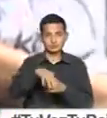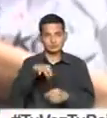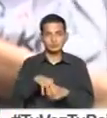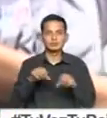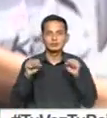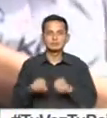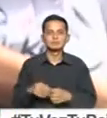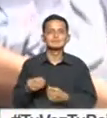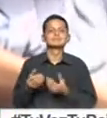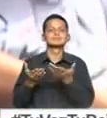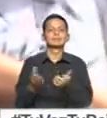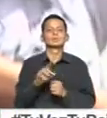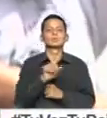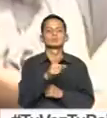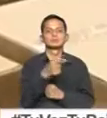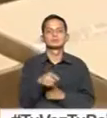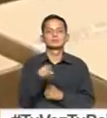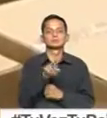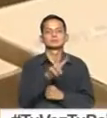realizar la entrega de